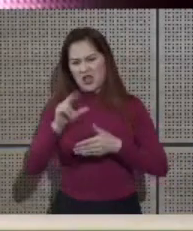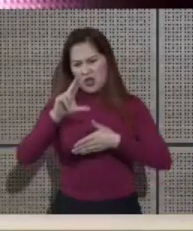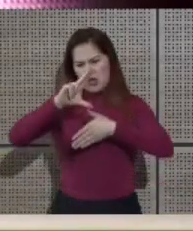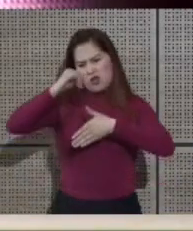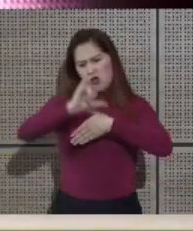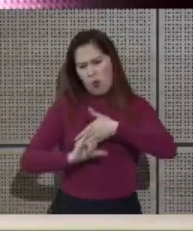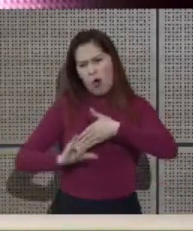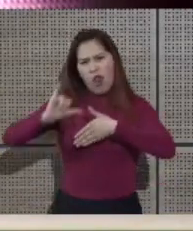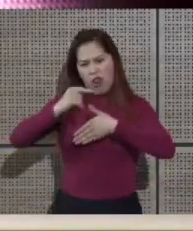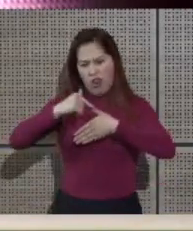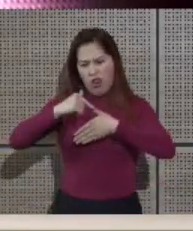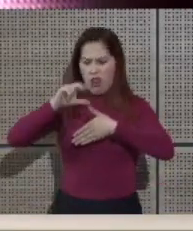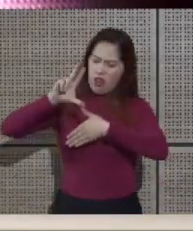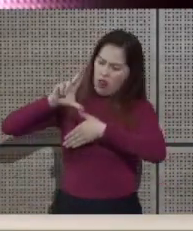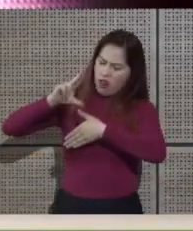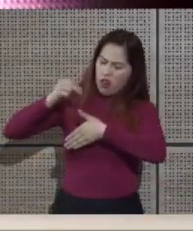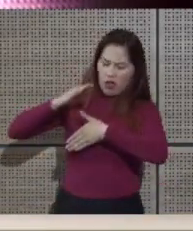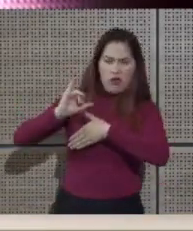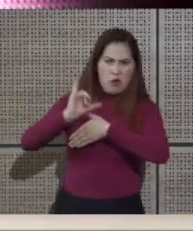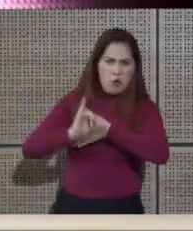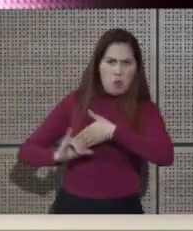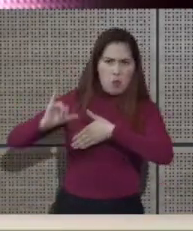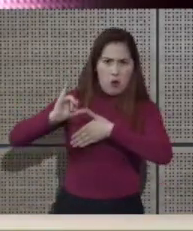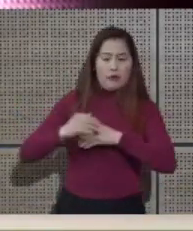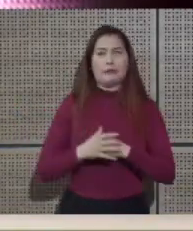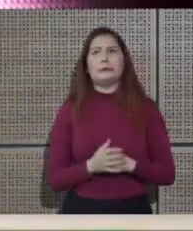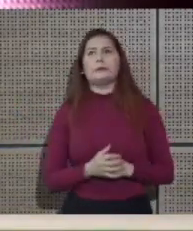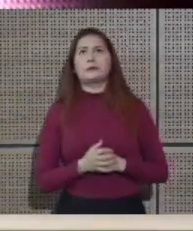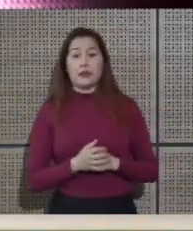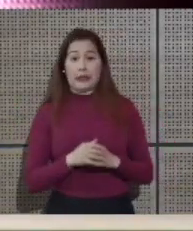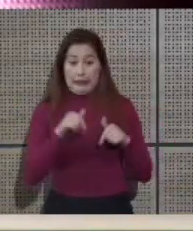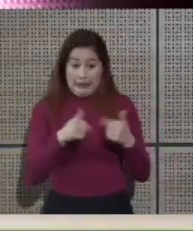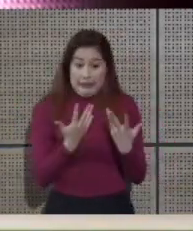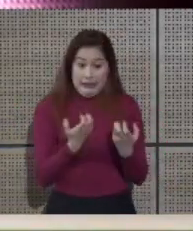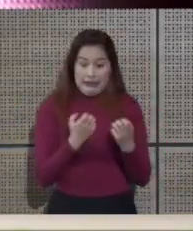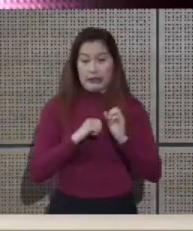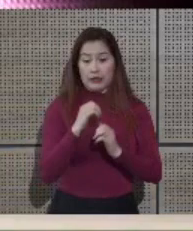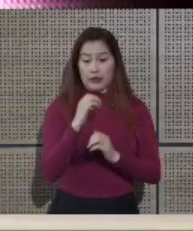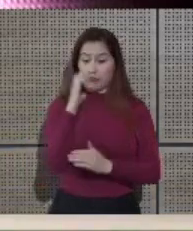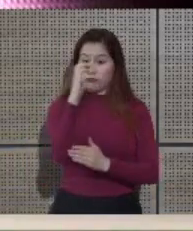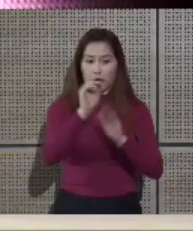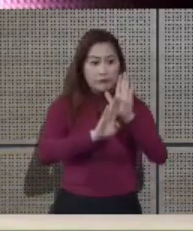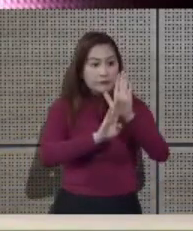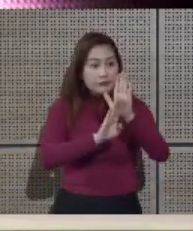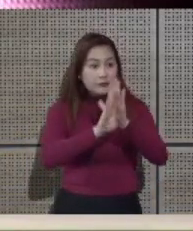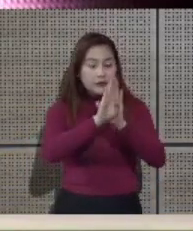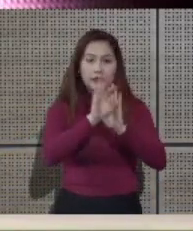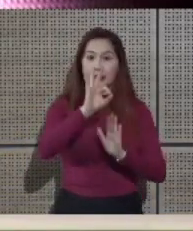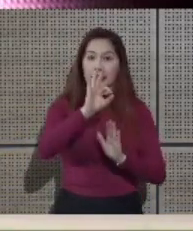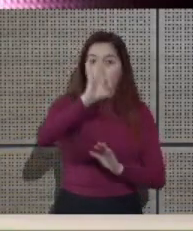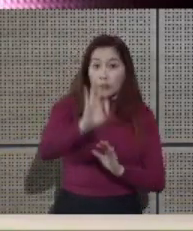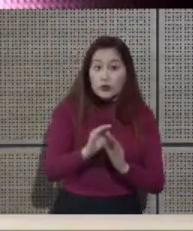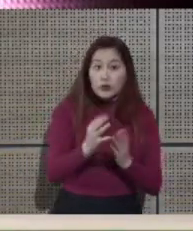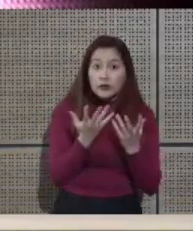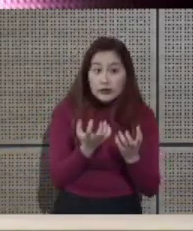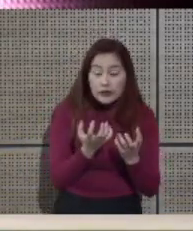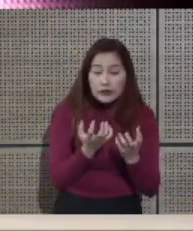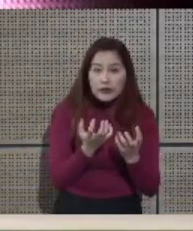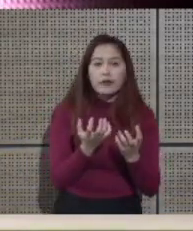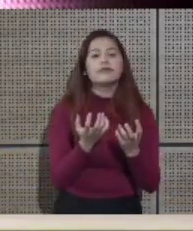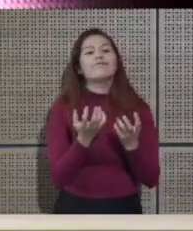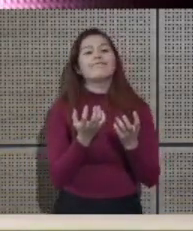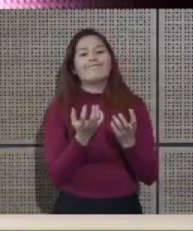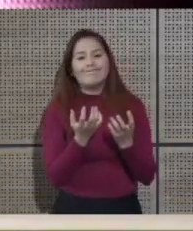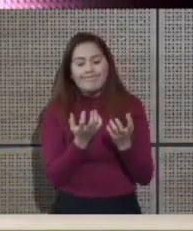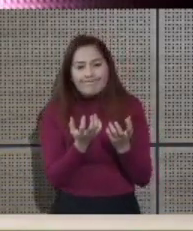países. Para nosotros aumentar el crecimiento de 3 puntos y medio en promedio a 6 puntos del